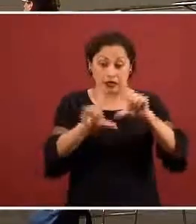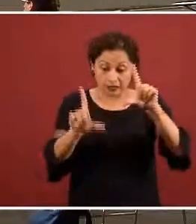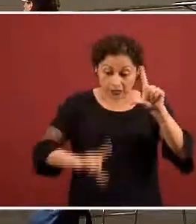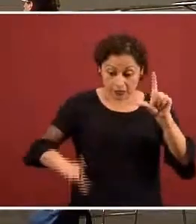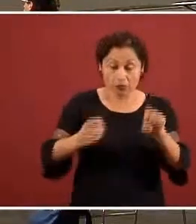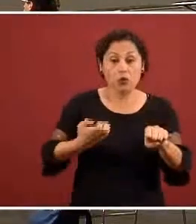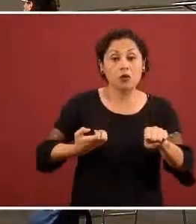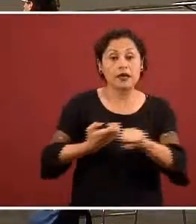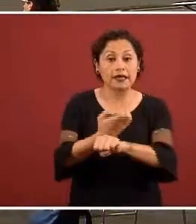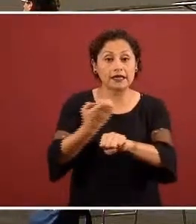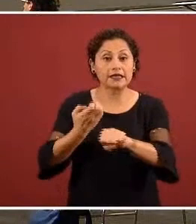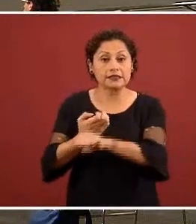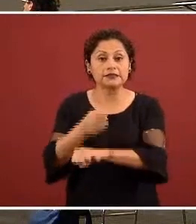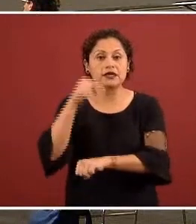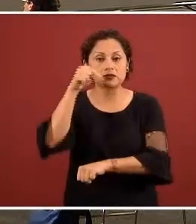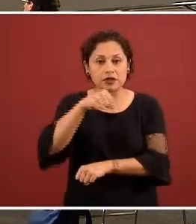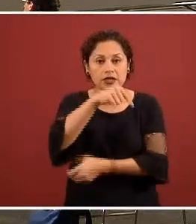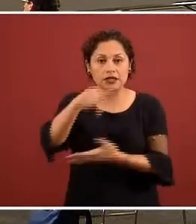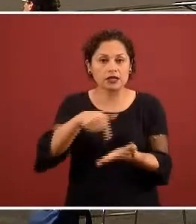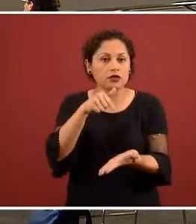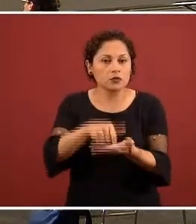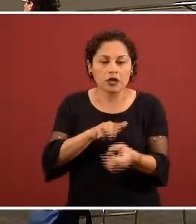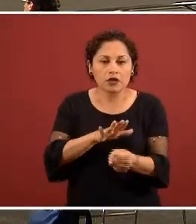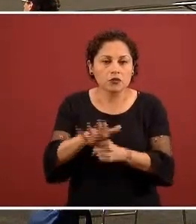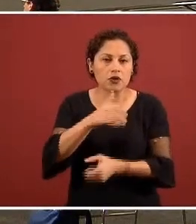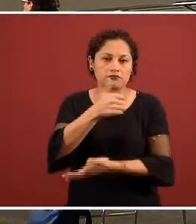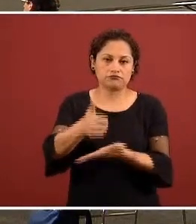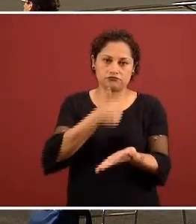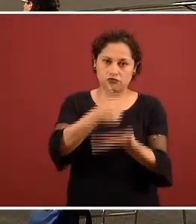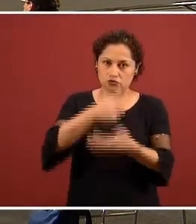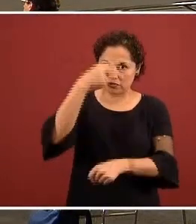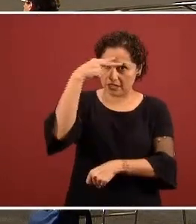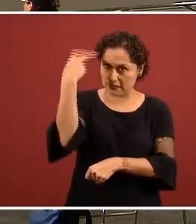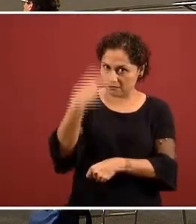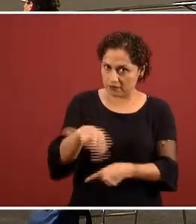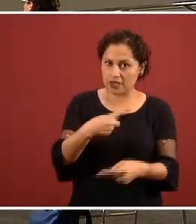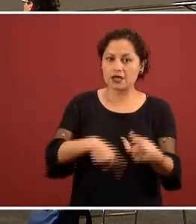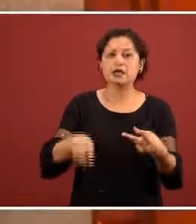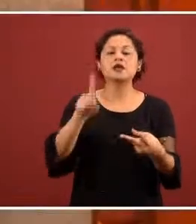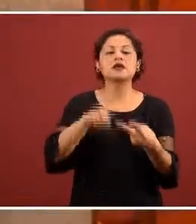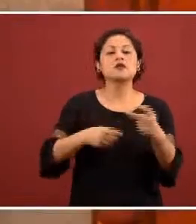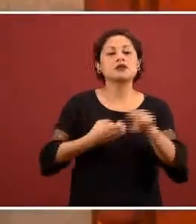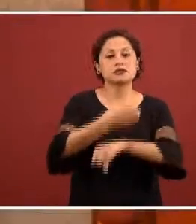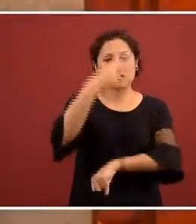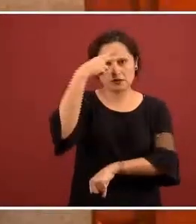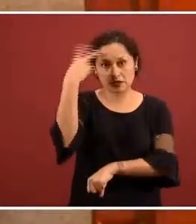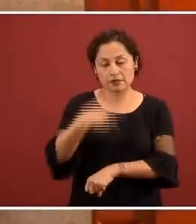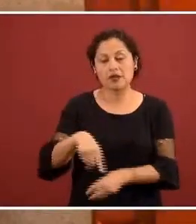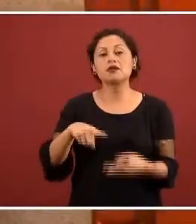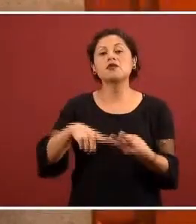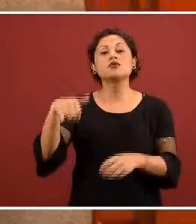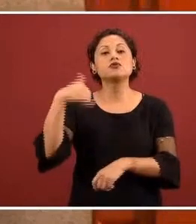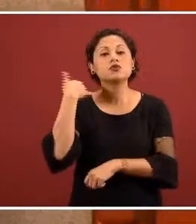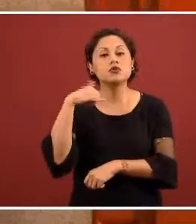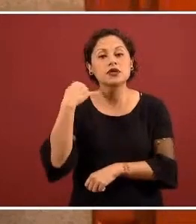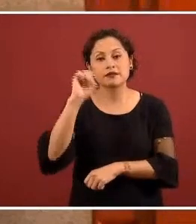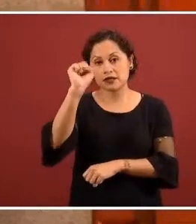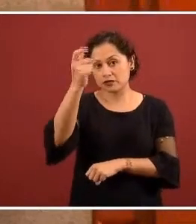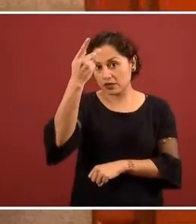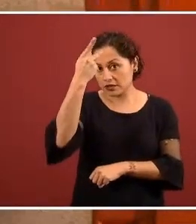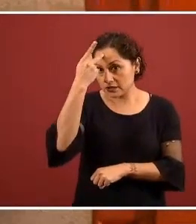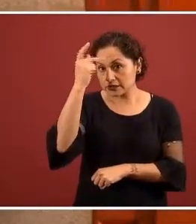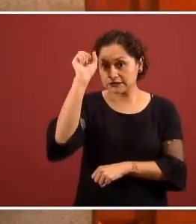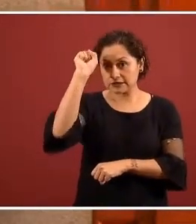donde se han dado estas agresiones son la Ciudad de México, el Estado de México, Yucatán, San Luis Potosí,